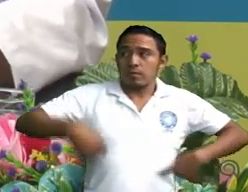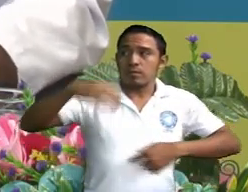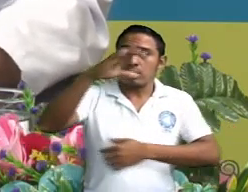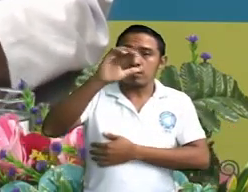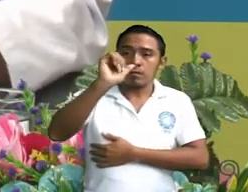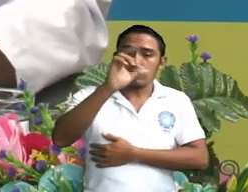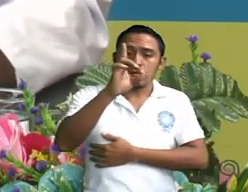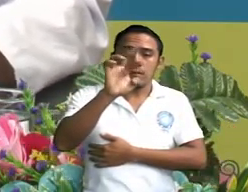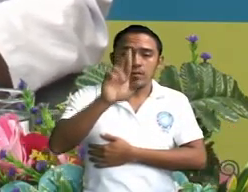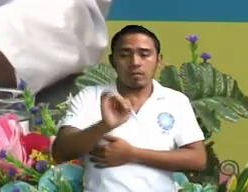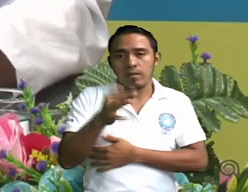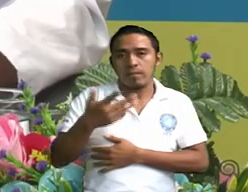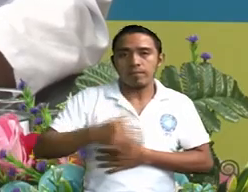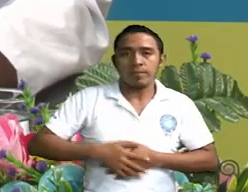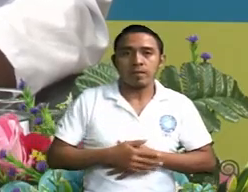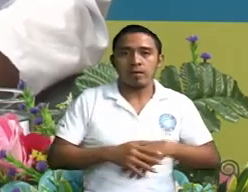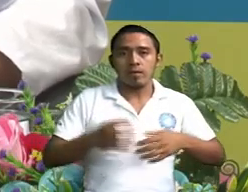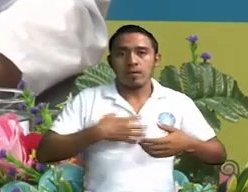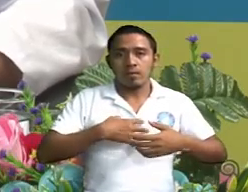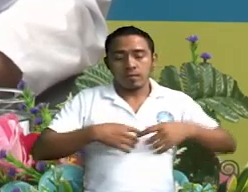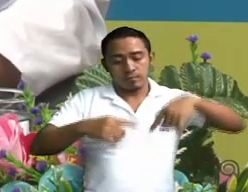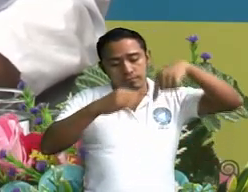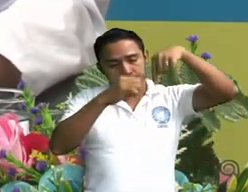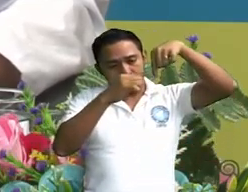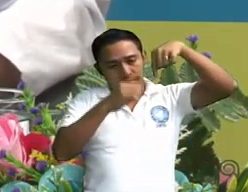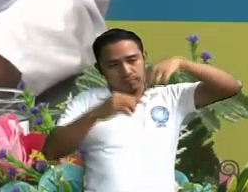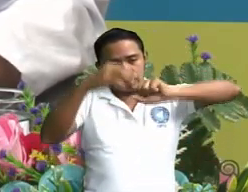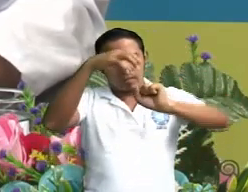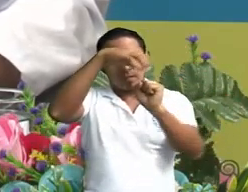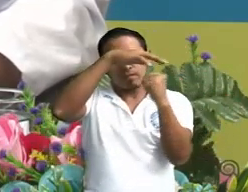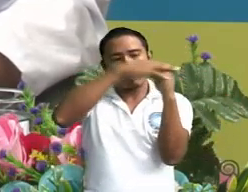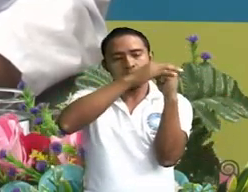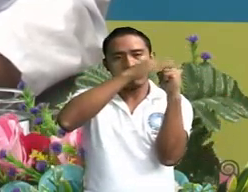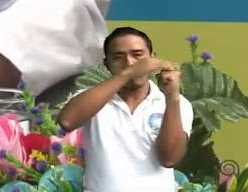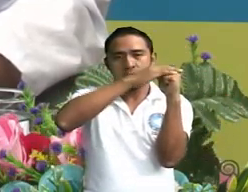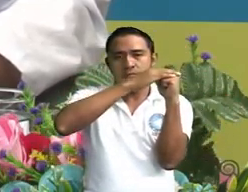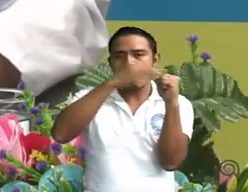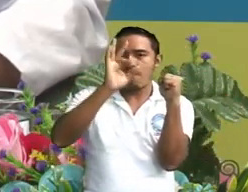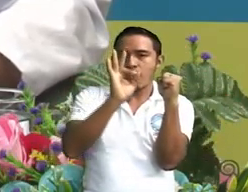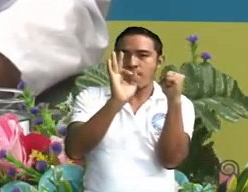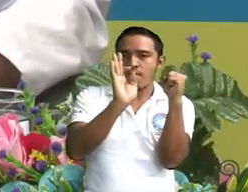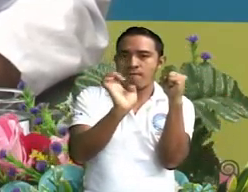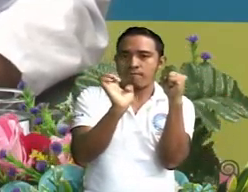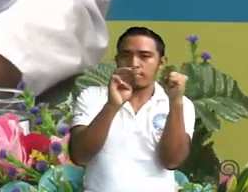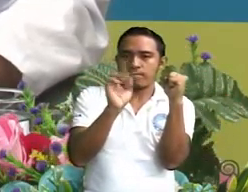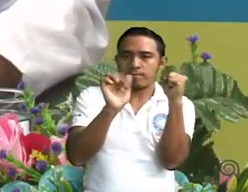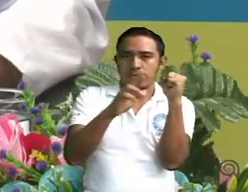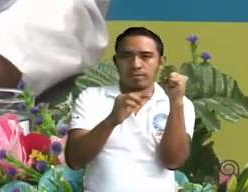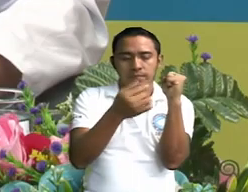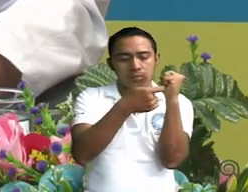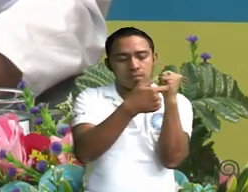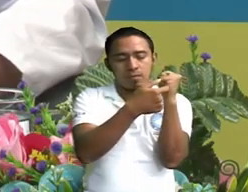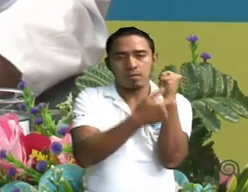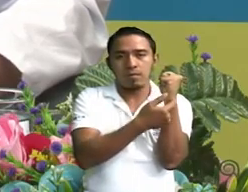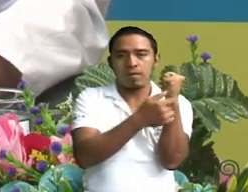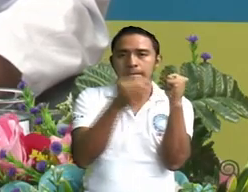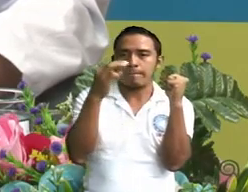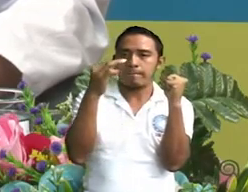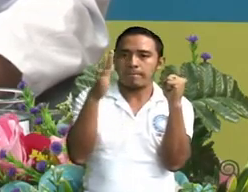tercio proximal del fémur, que comprende lo que es la cabeza femoral, cuello femoral, los trocánteres mayor y